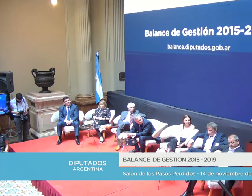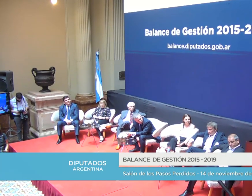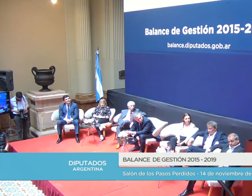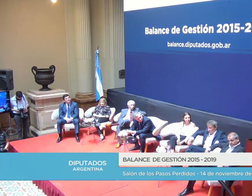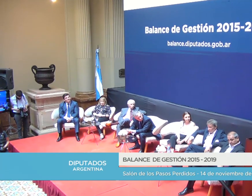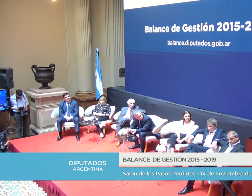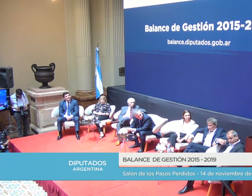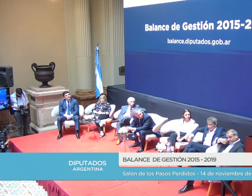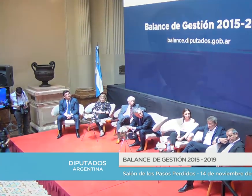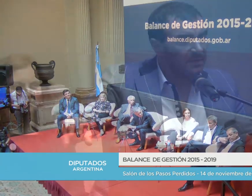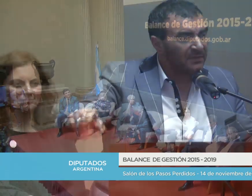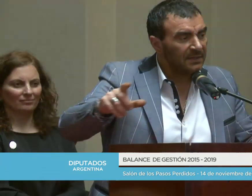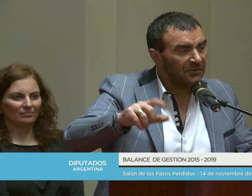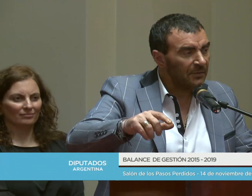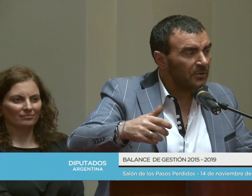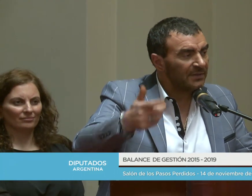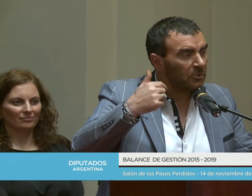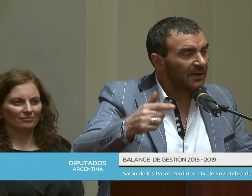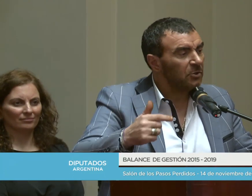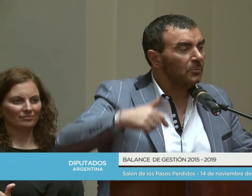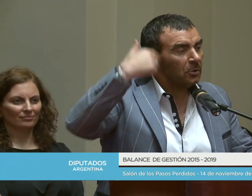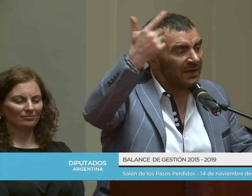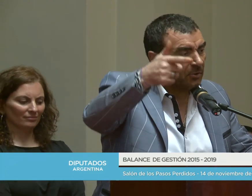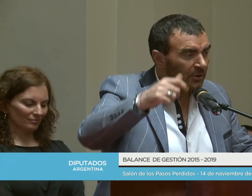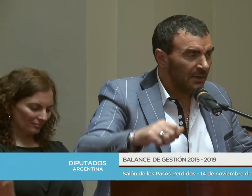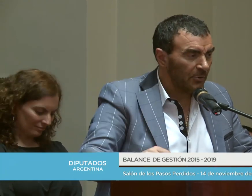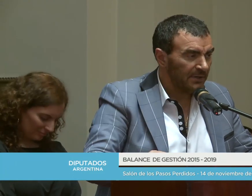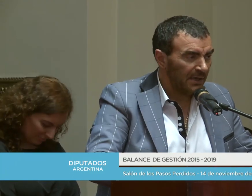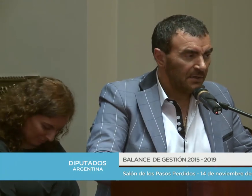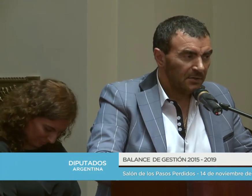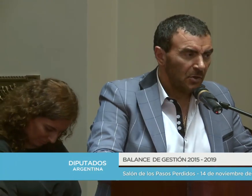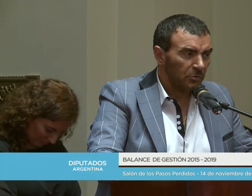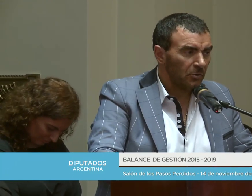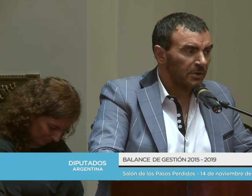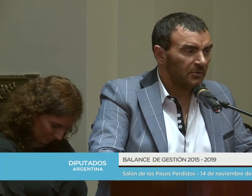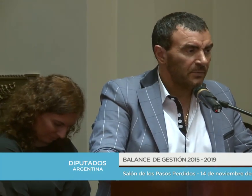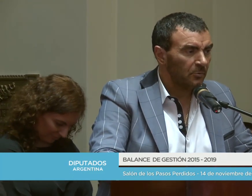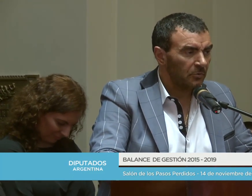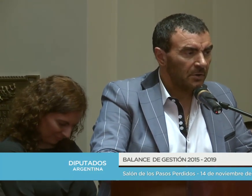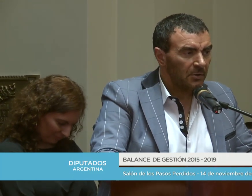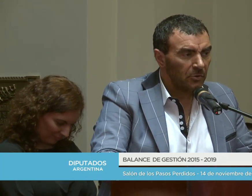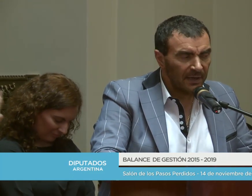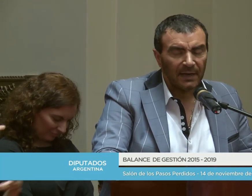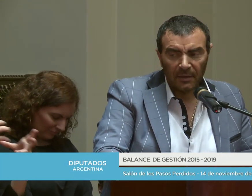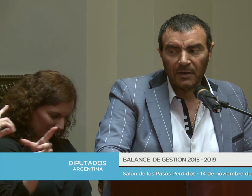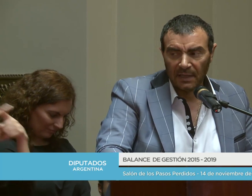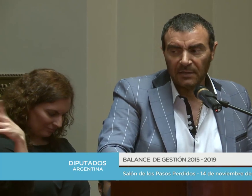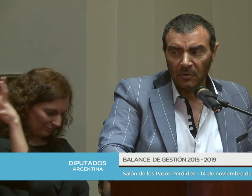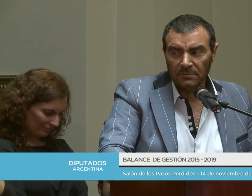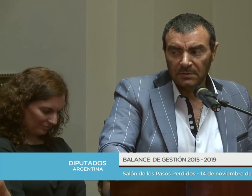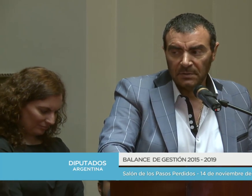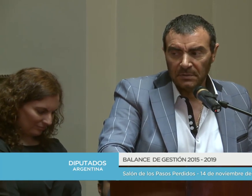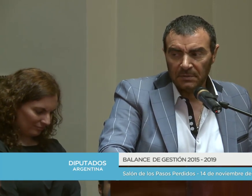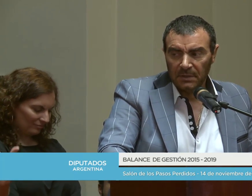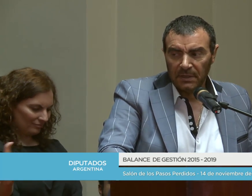cuando una gestión se está yendo y entra otra gestión de otra ideología política. No, yo no quiero hacer un discurso. Yo le agradezco a esta